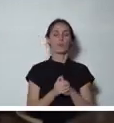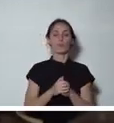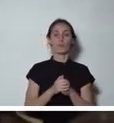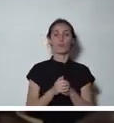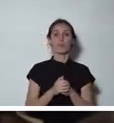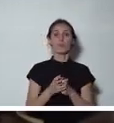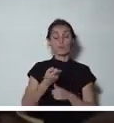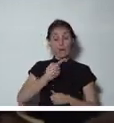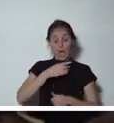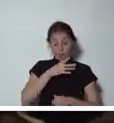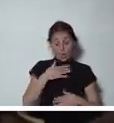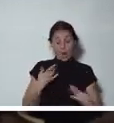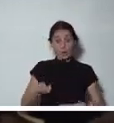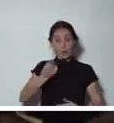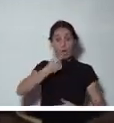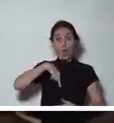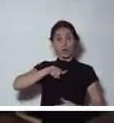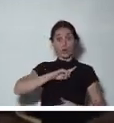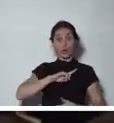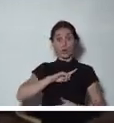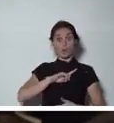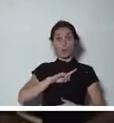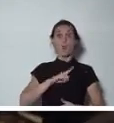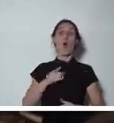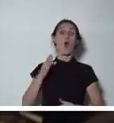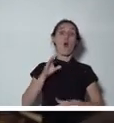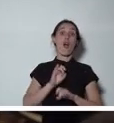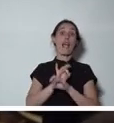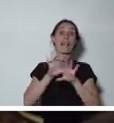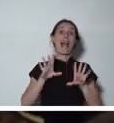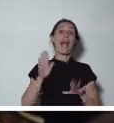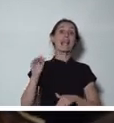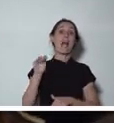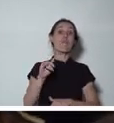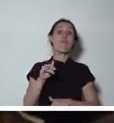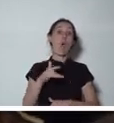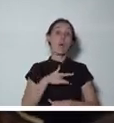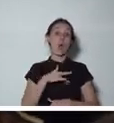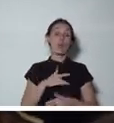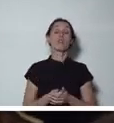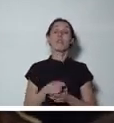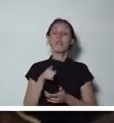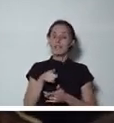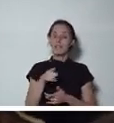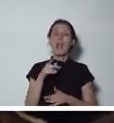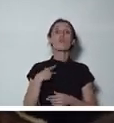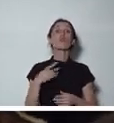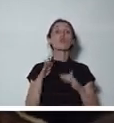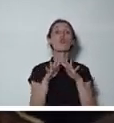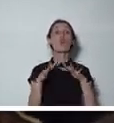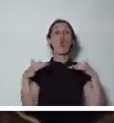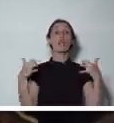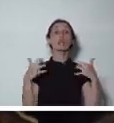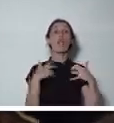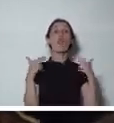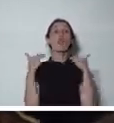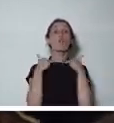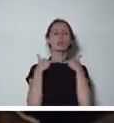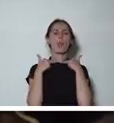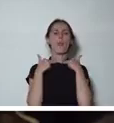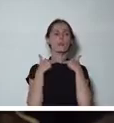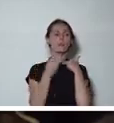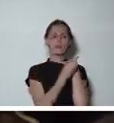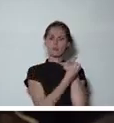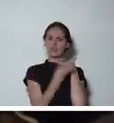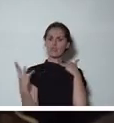a Clara campoamor que fue la mujer que defendió en el congreso de los diputados en ese momento frente a muchísimos